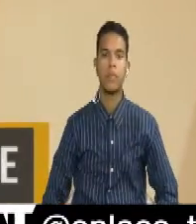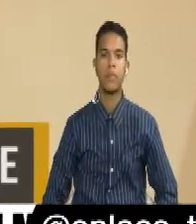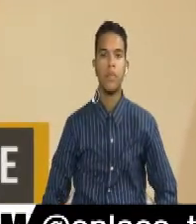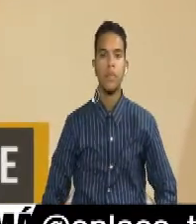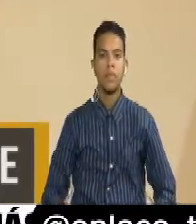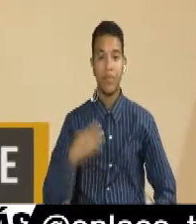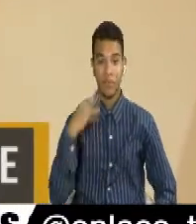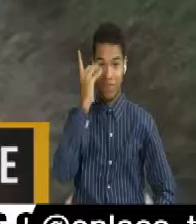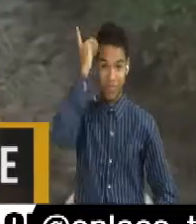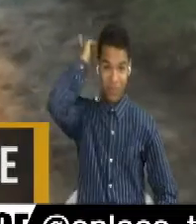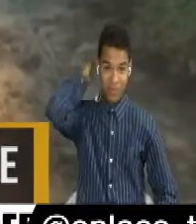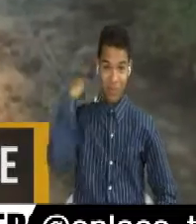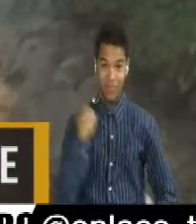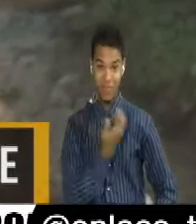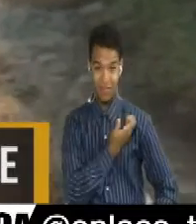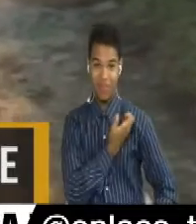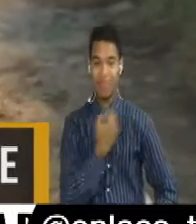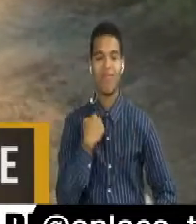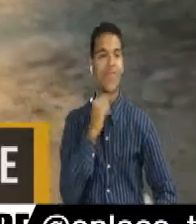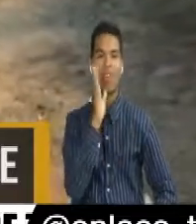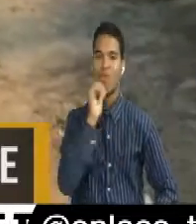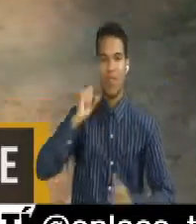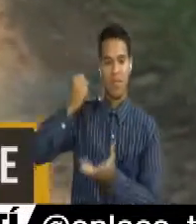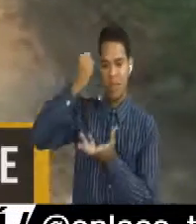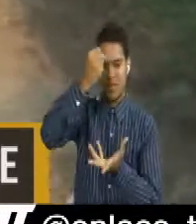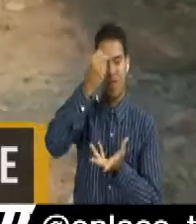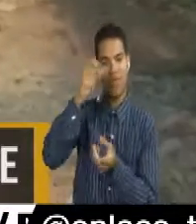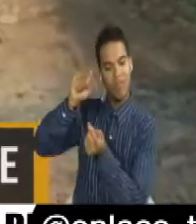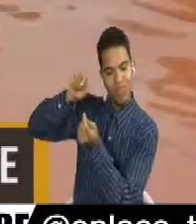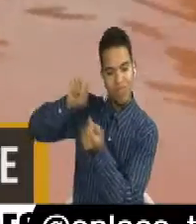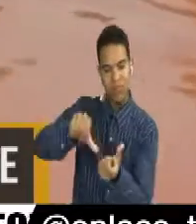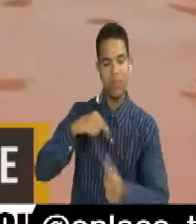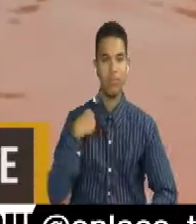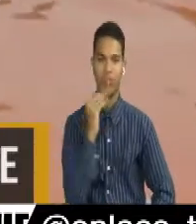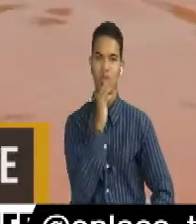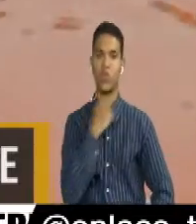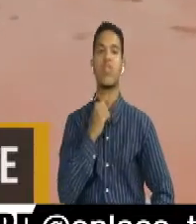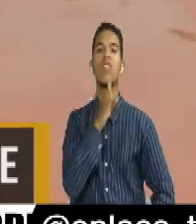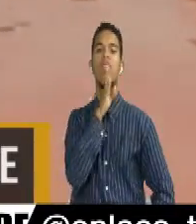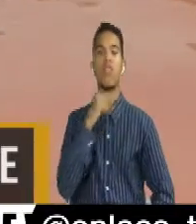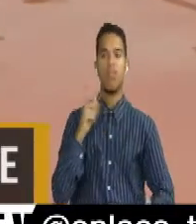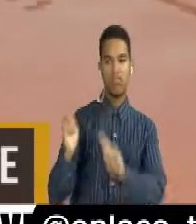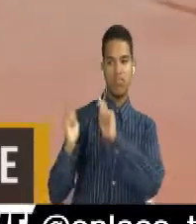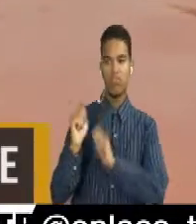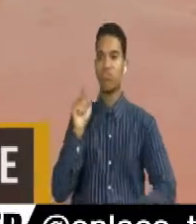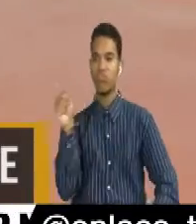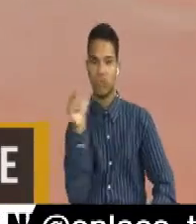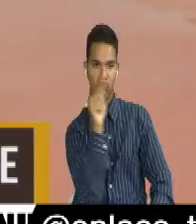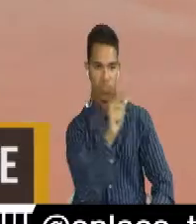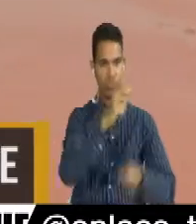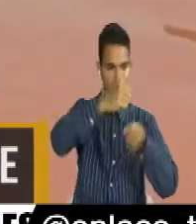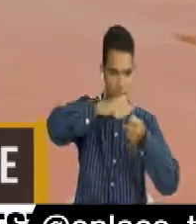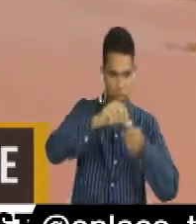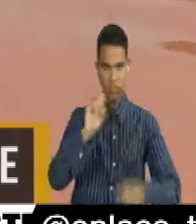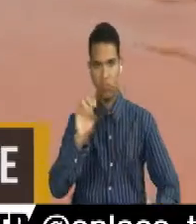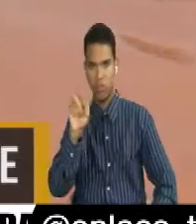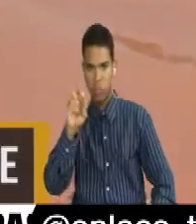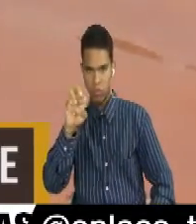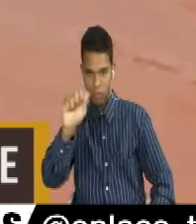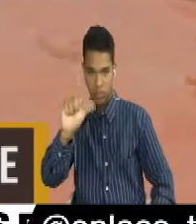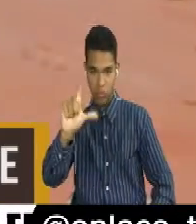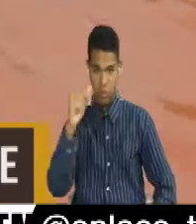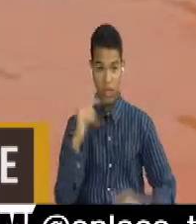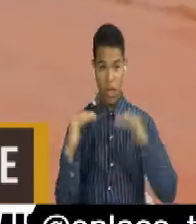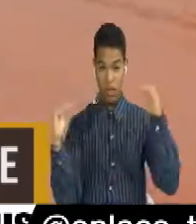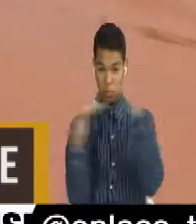nacional. Pidió a Impala y a Ecopetrol asumir la responsabilidad de esta inversión. Esa vía se encuentra en muy mal